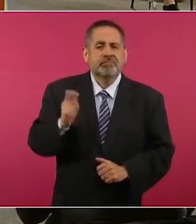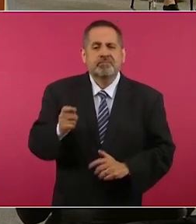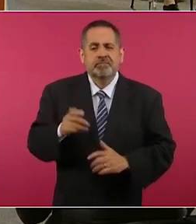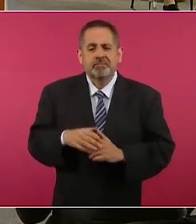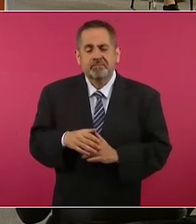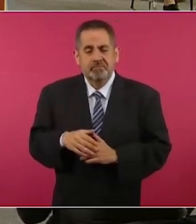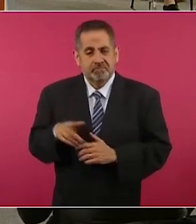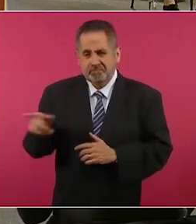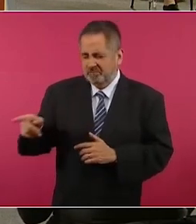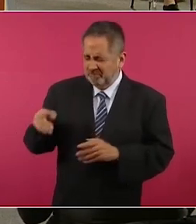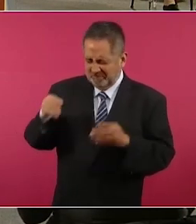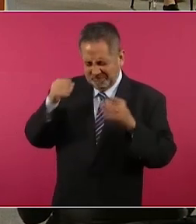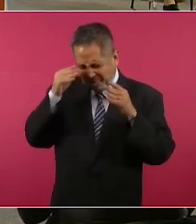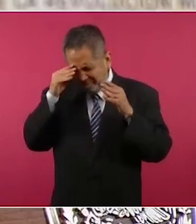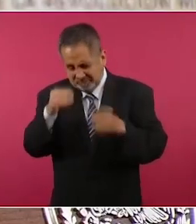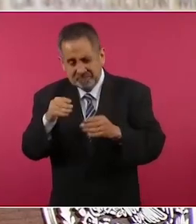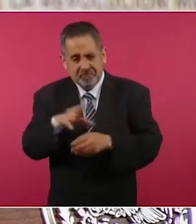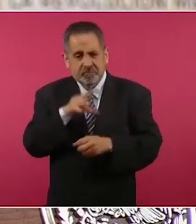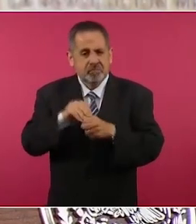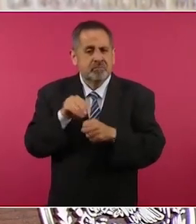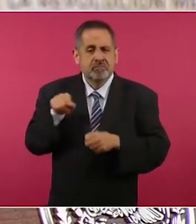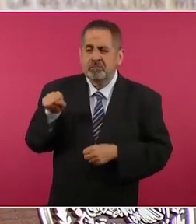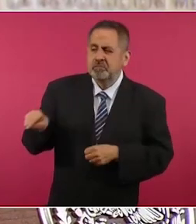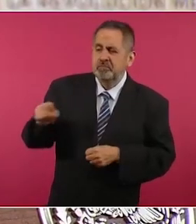por entero, por completo,